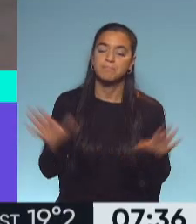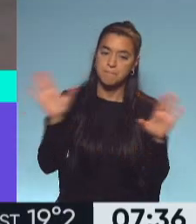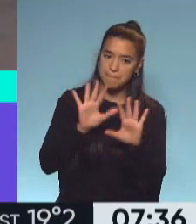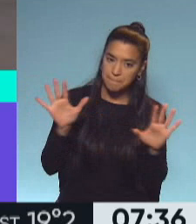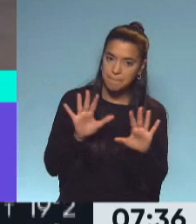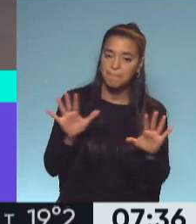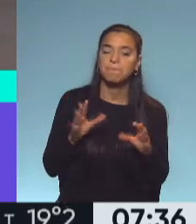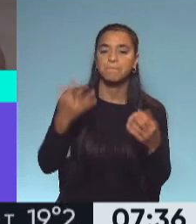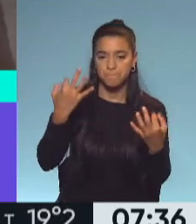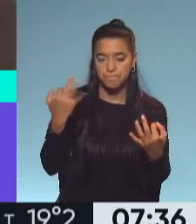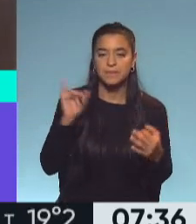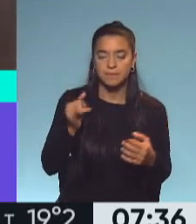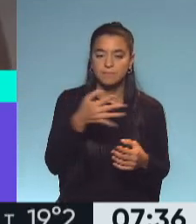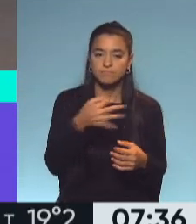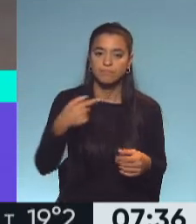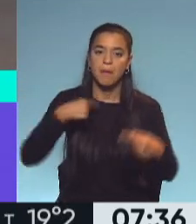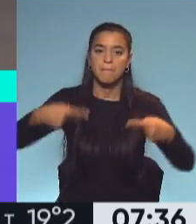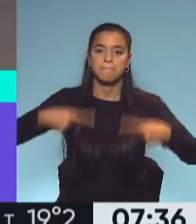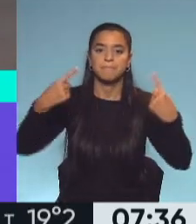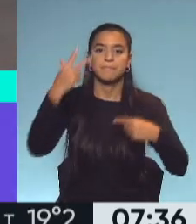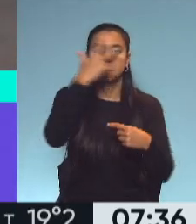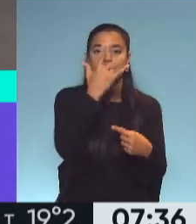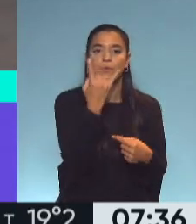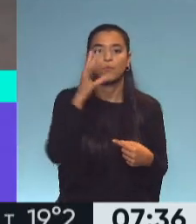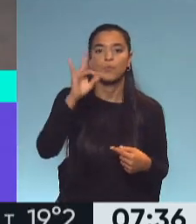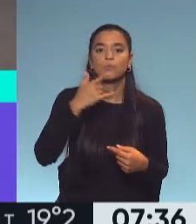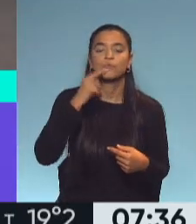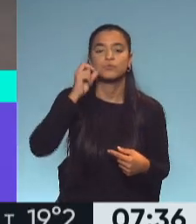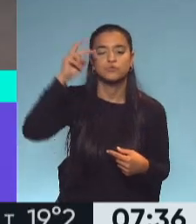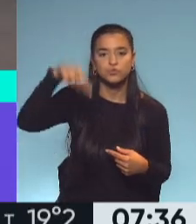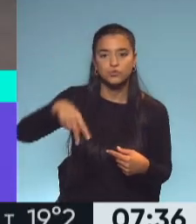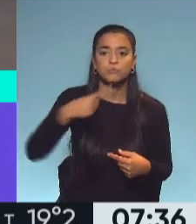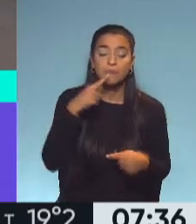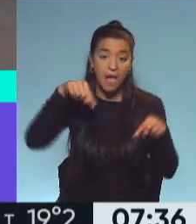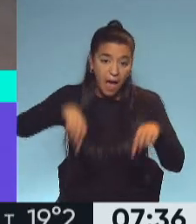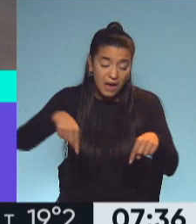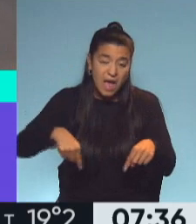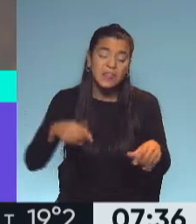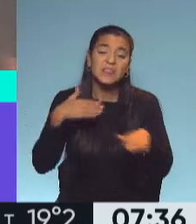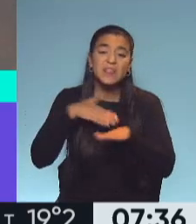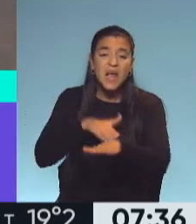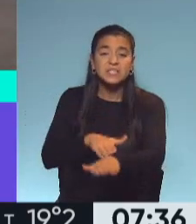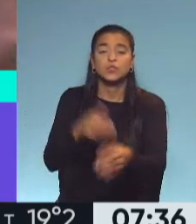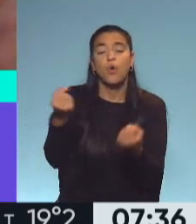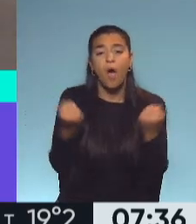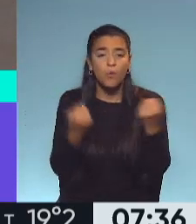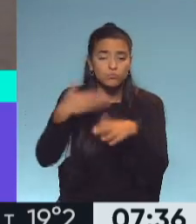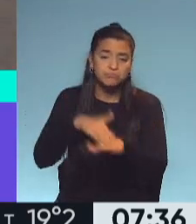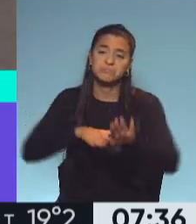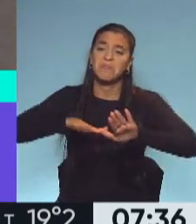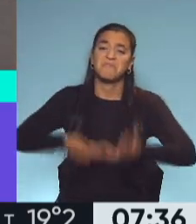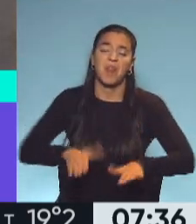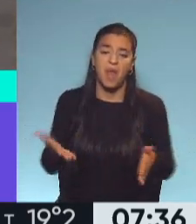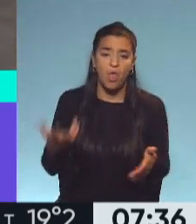Silvia, Alejandro, efectivamente, estoy en el peaje de Hudson y aquí literalmente el tránsito de vehículos está detenido.